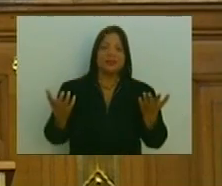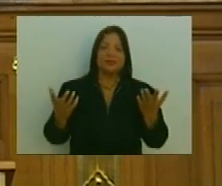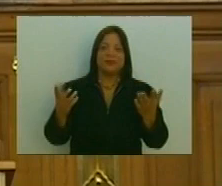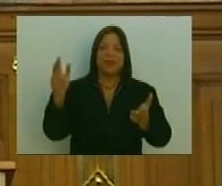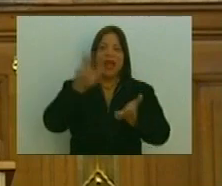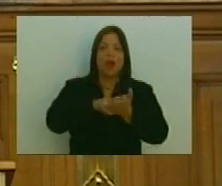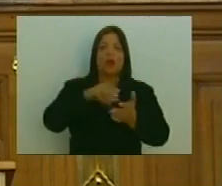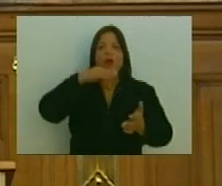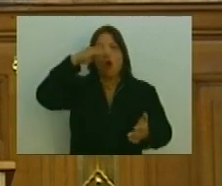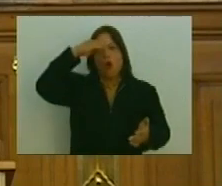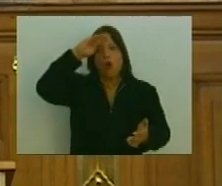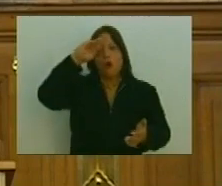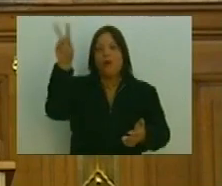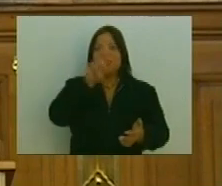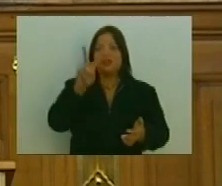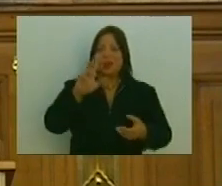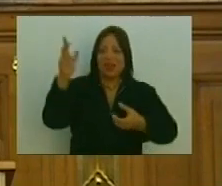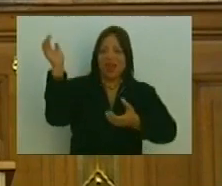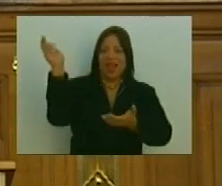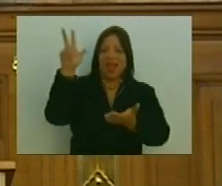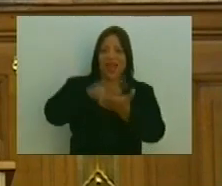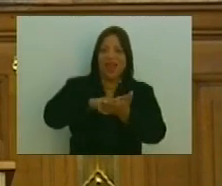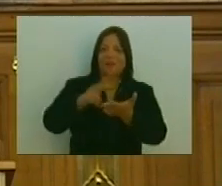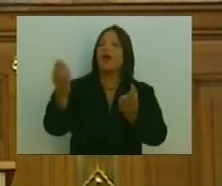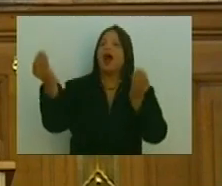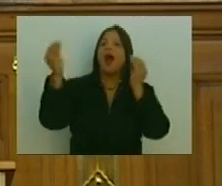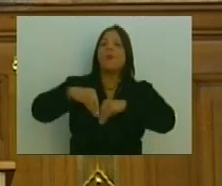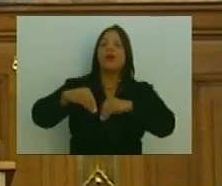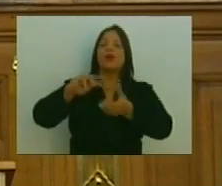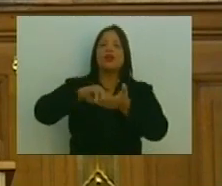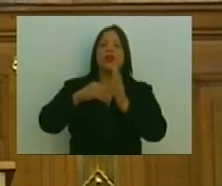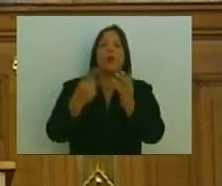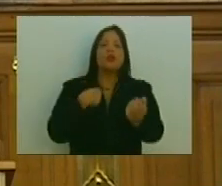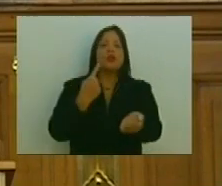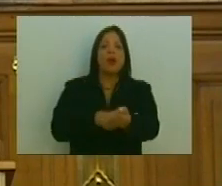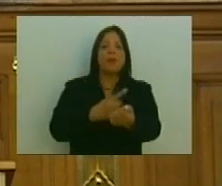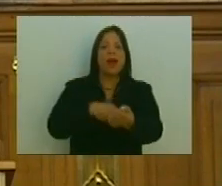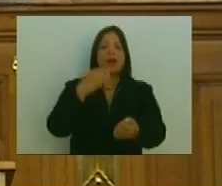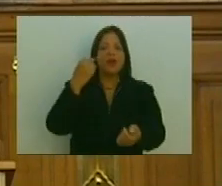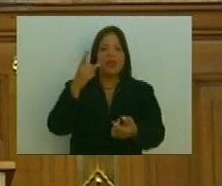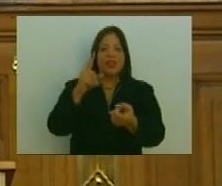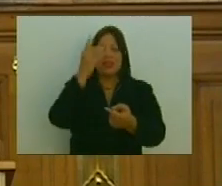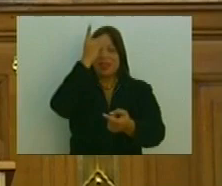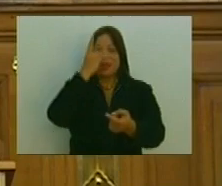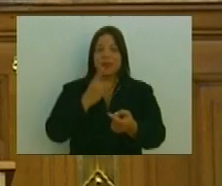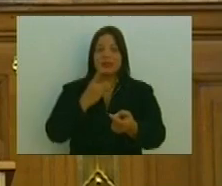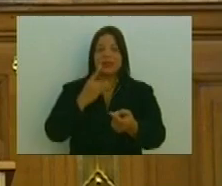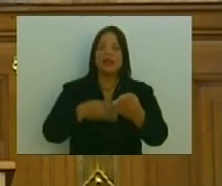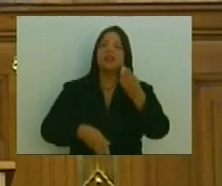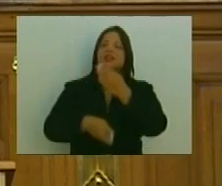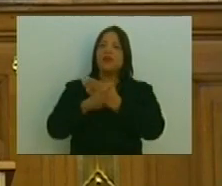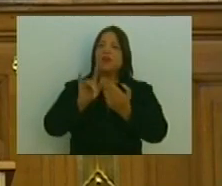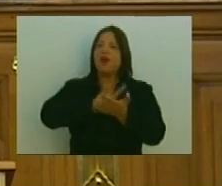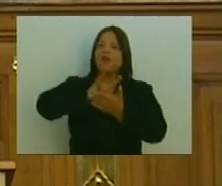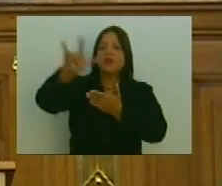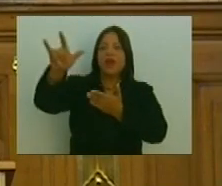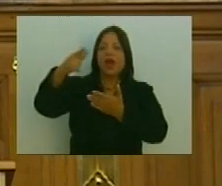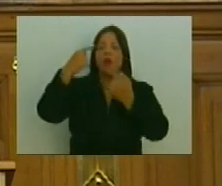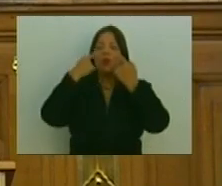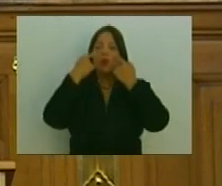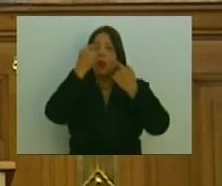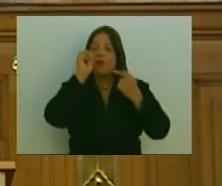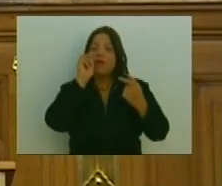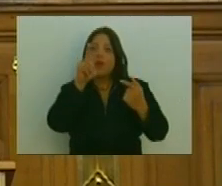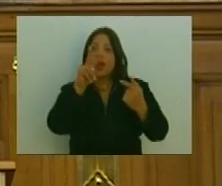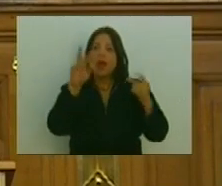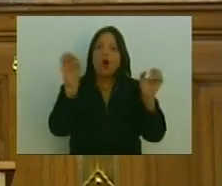convenio Cuba-Venezuela, ¿verdad?, llevó a muchos hermanos con discapacidad a recuperarse, unos a ver,